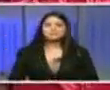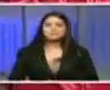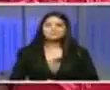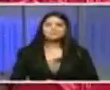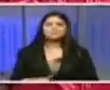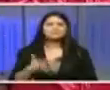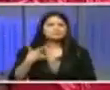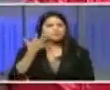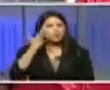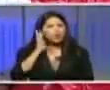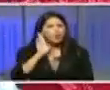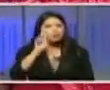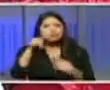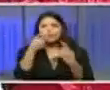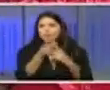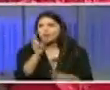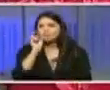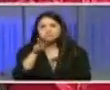Creo que no se había visto jamás